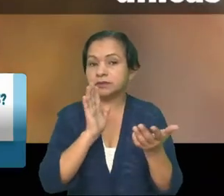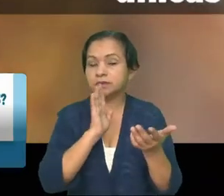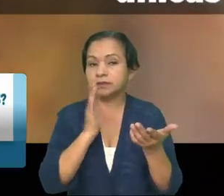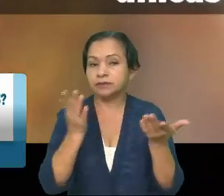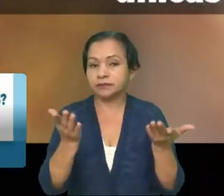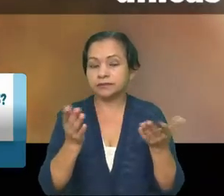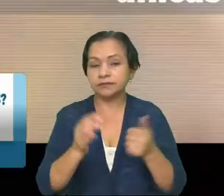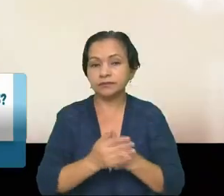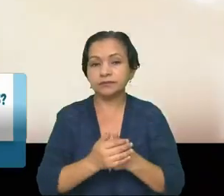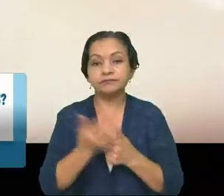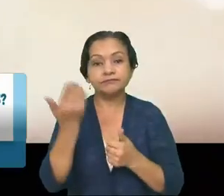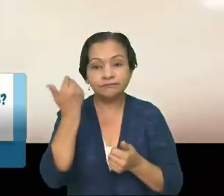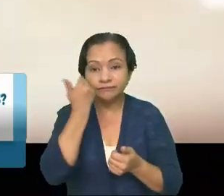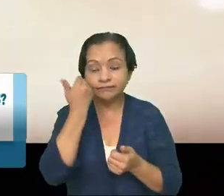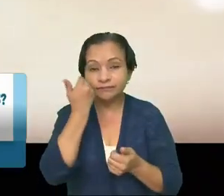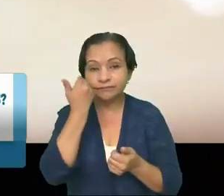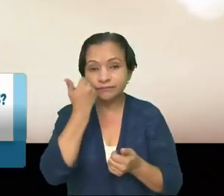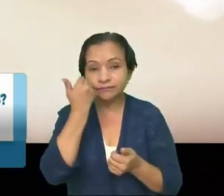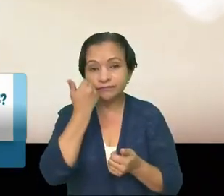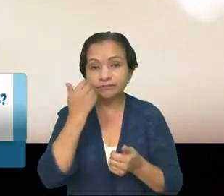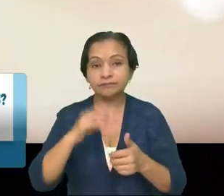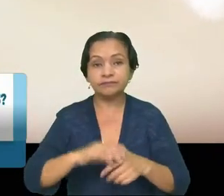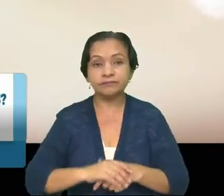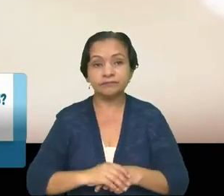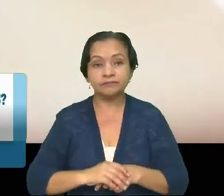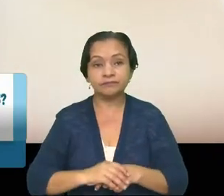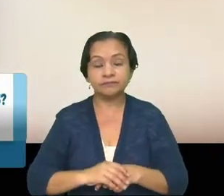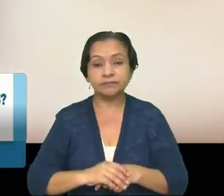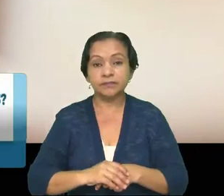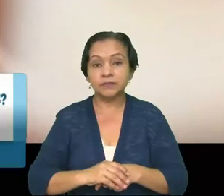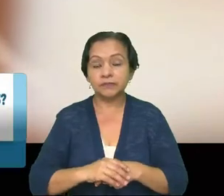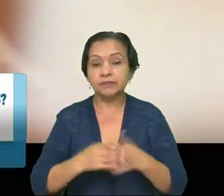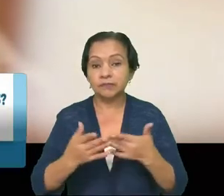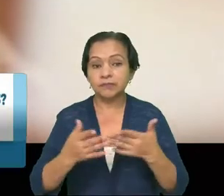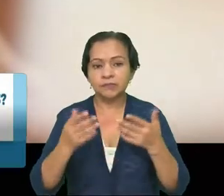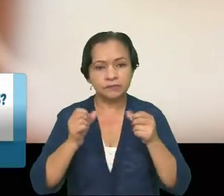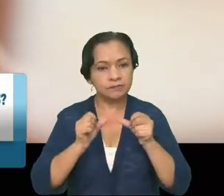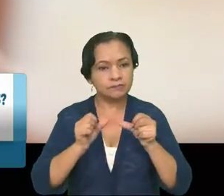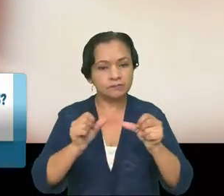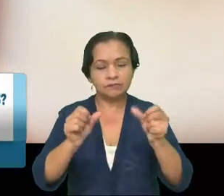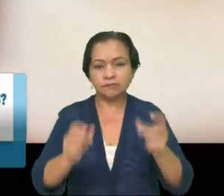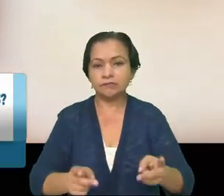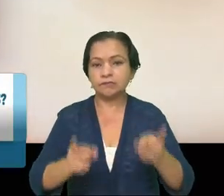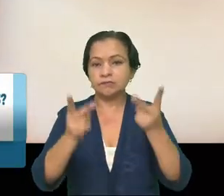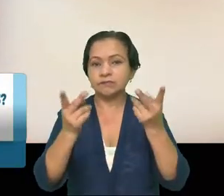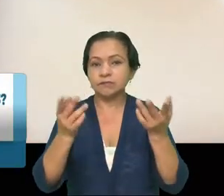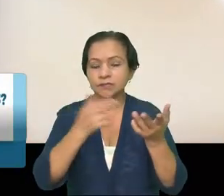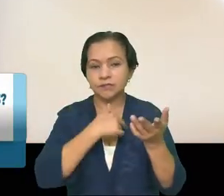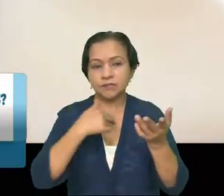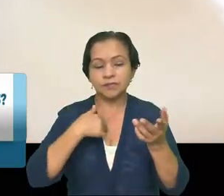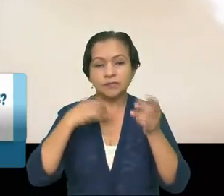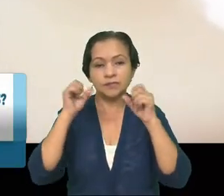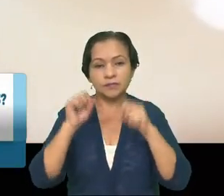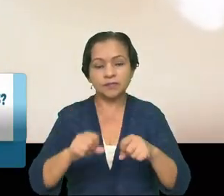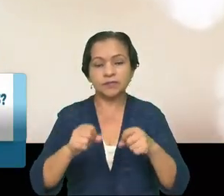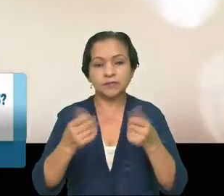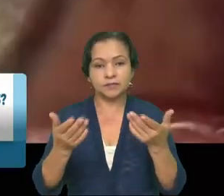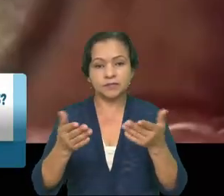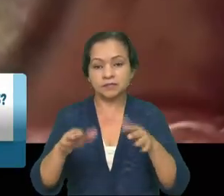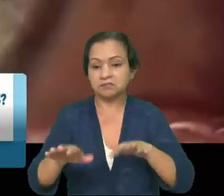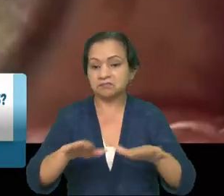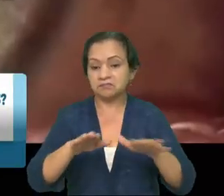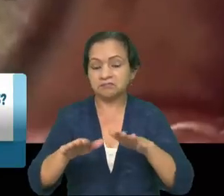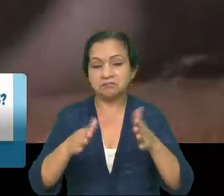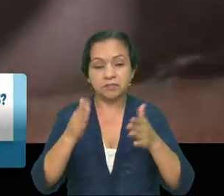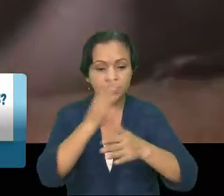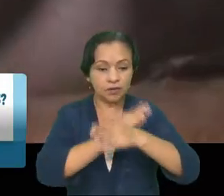estamos frente a una enfermedad altamente activa, pues. Y lo que le va a provocar, lo que dijo usted, es una incapacidad.